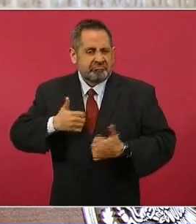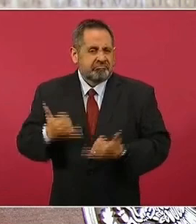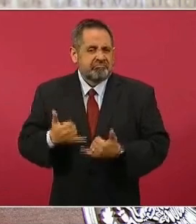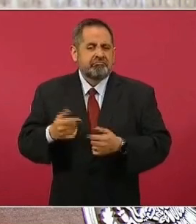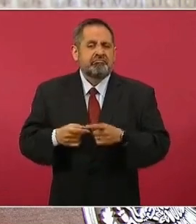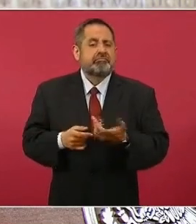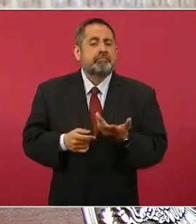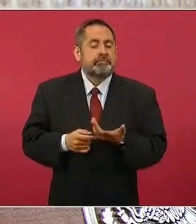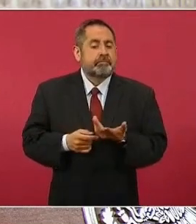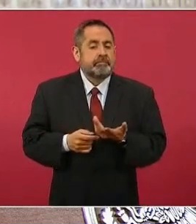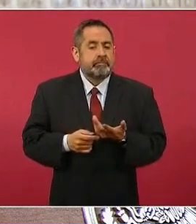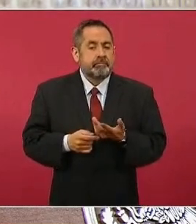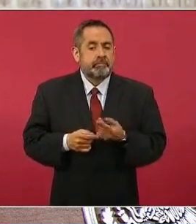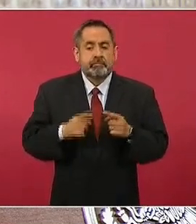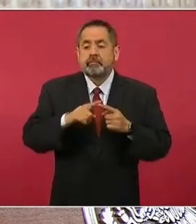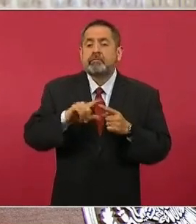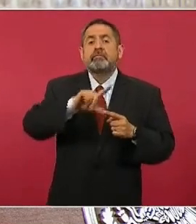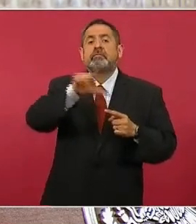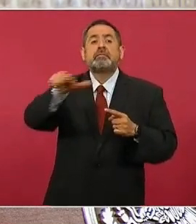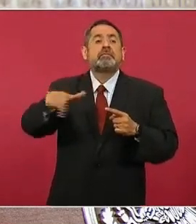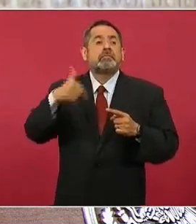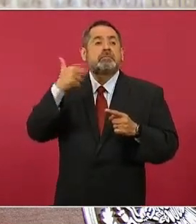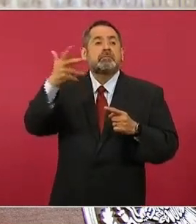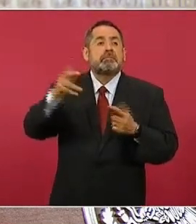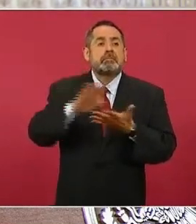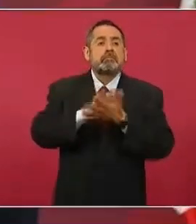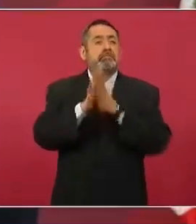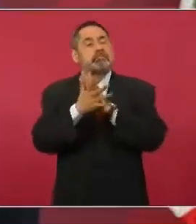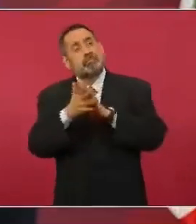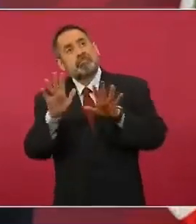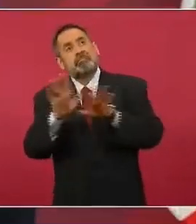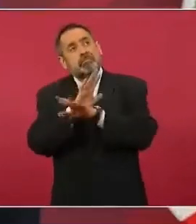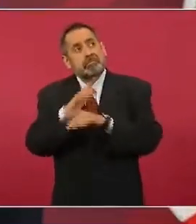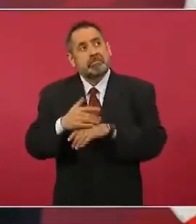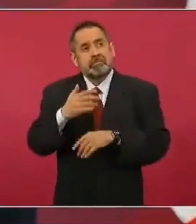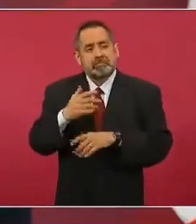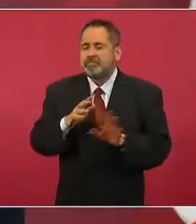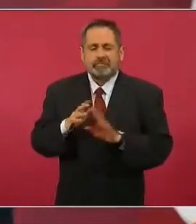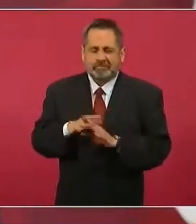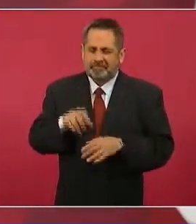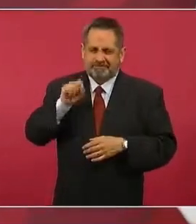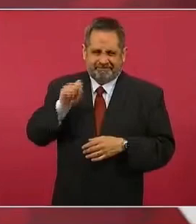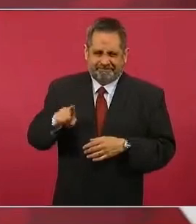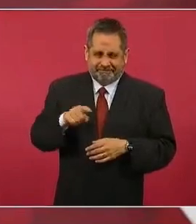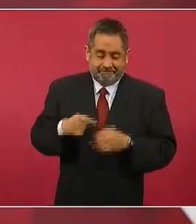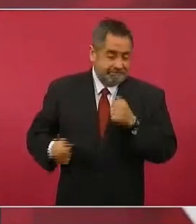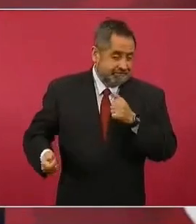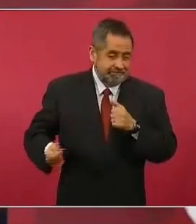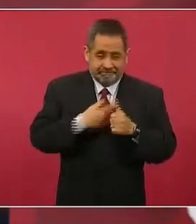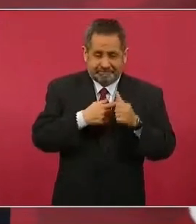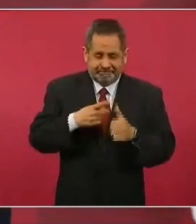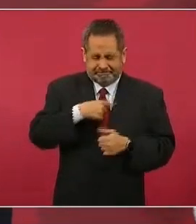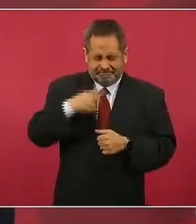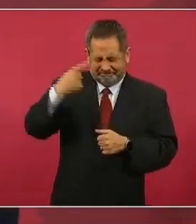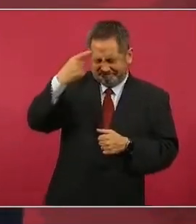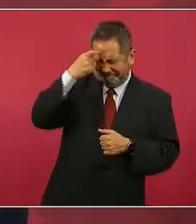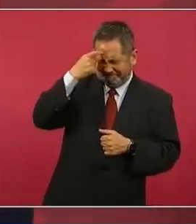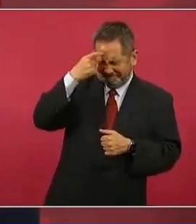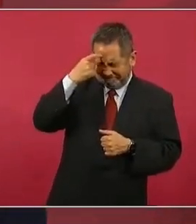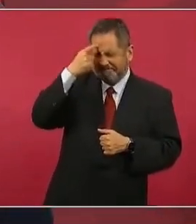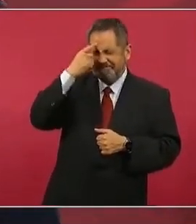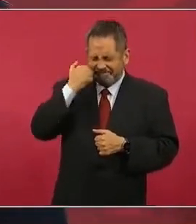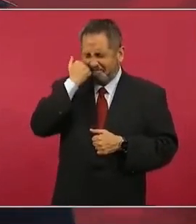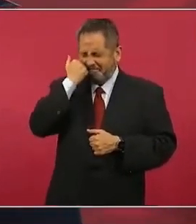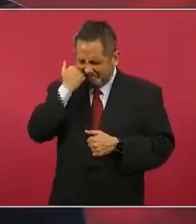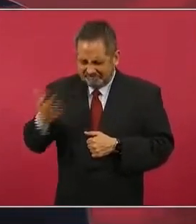No es que se volvió dictador, como algunos historiadores sostienen, de manera